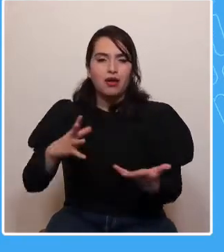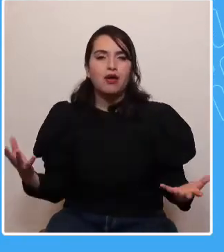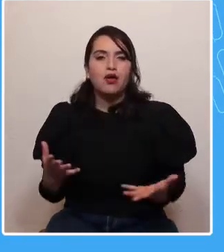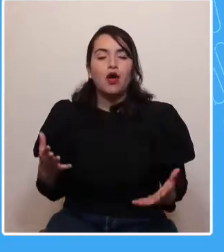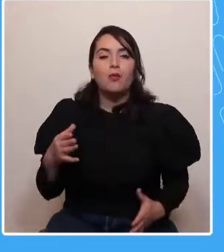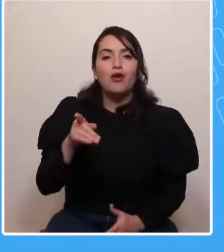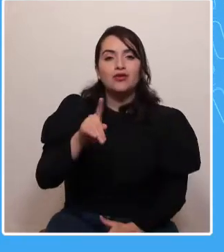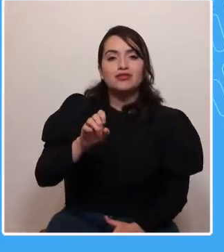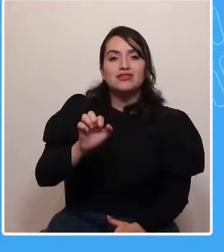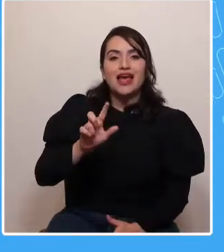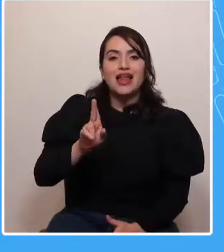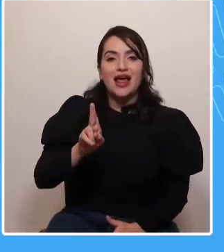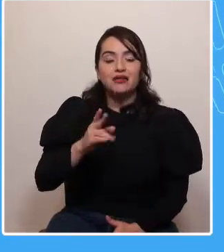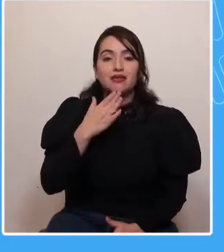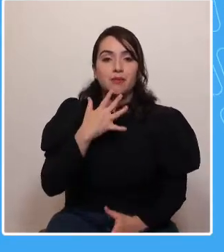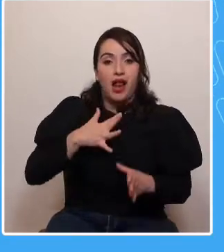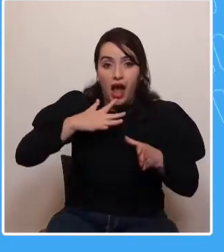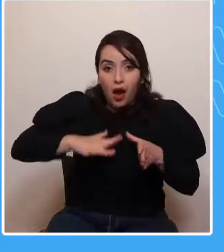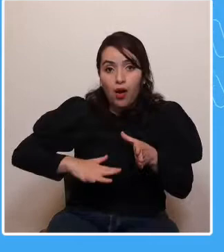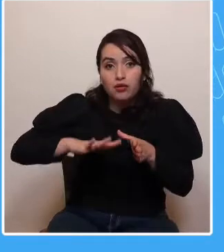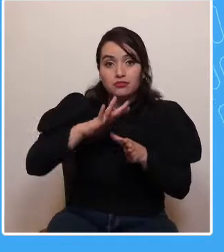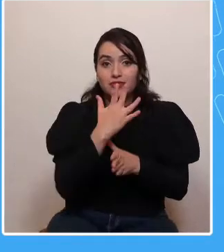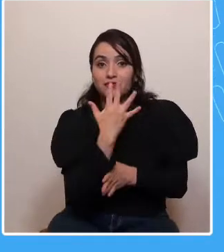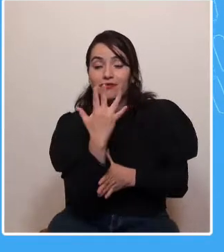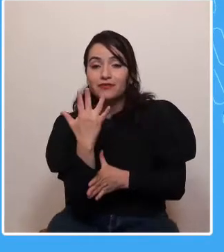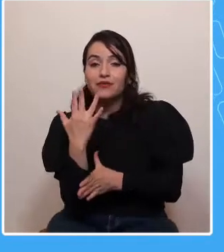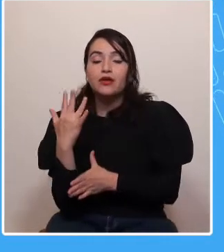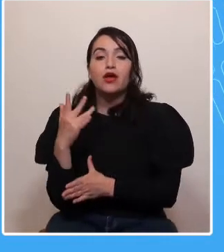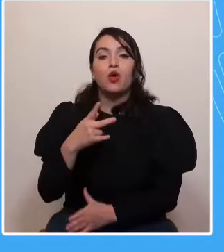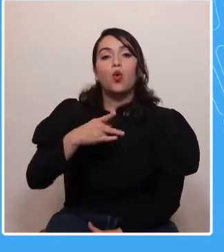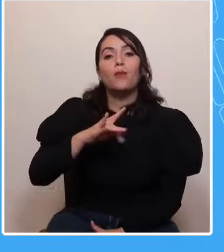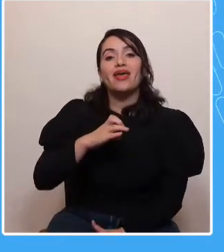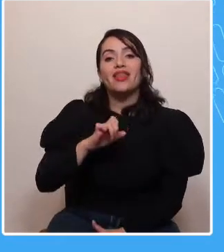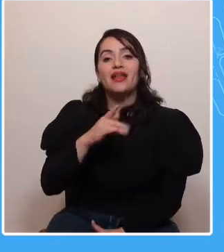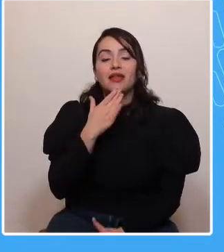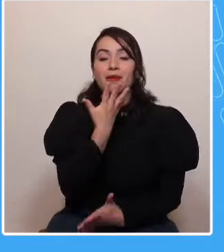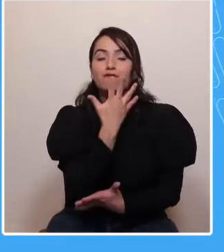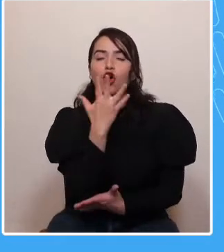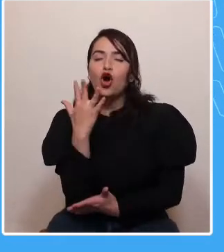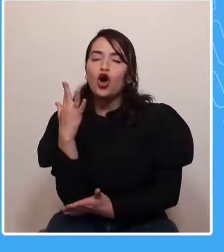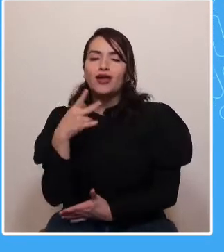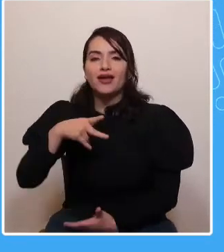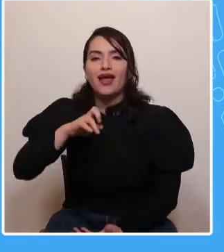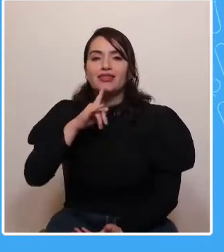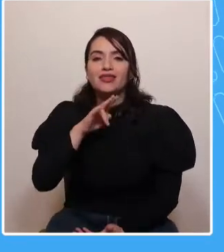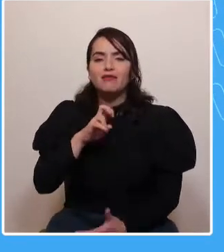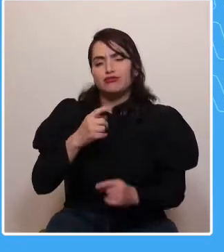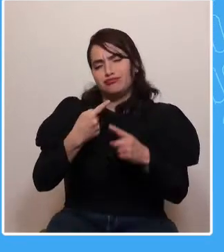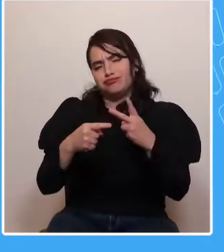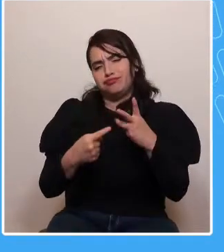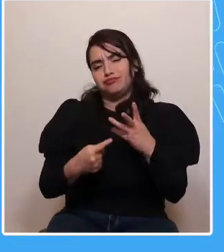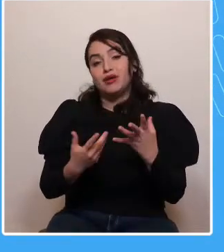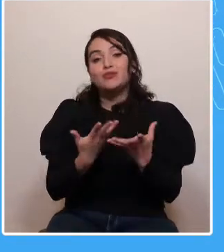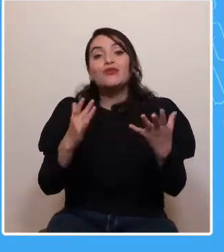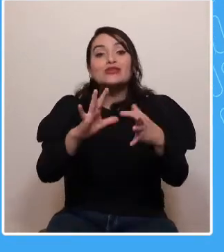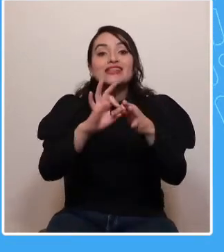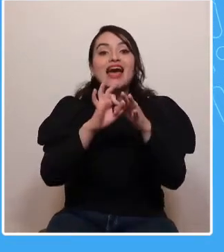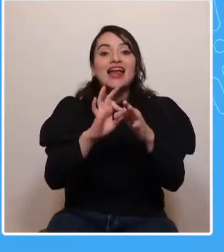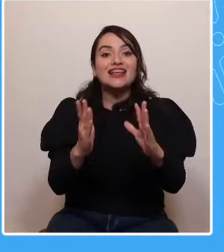salares, humedales, bosques nativos, entre otros. Por todo ello, muchas gracias por su